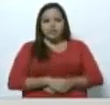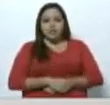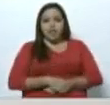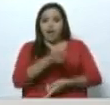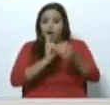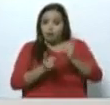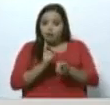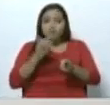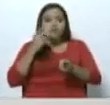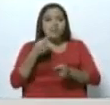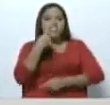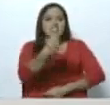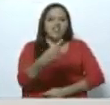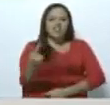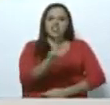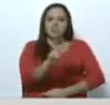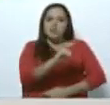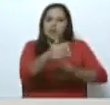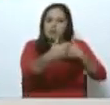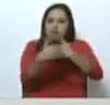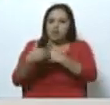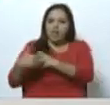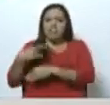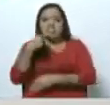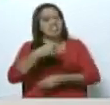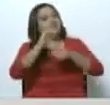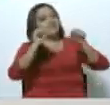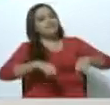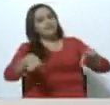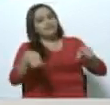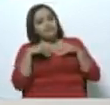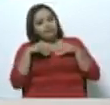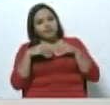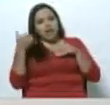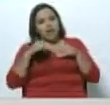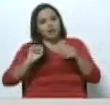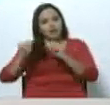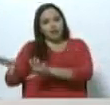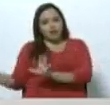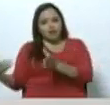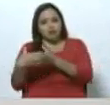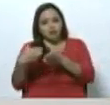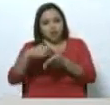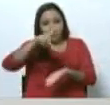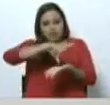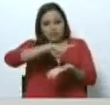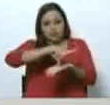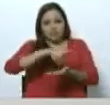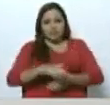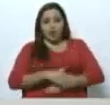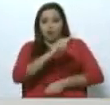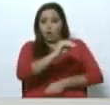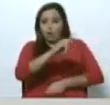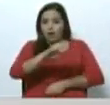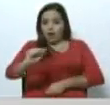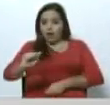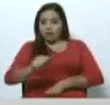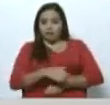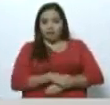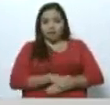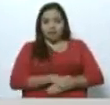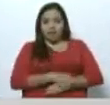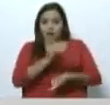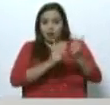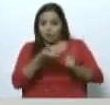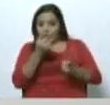se hablaba de Venezuela para atacarla, levantaban la mano. Dejaron fuera del Grupo de Lima, en la OEA, a aquellos que tenían